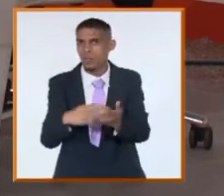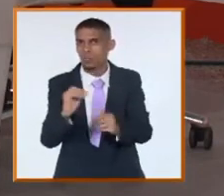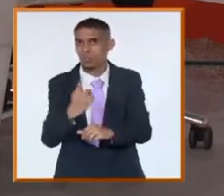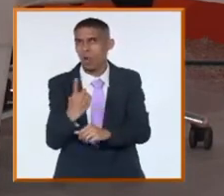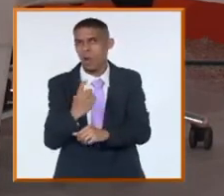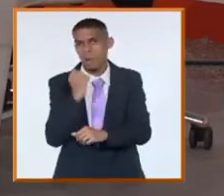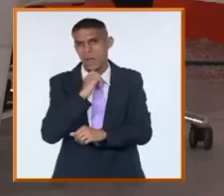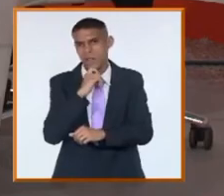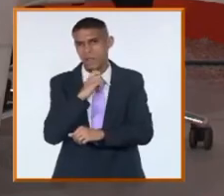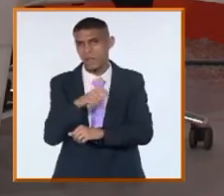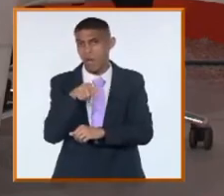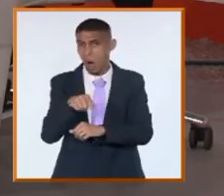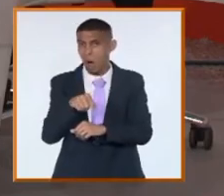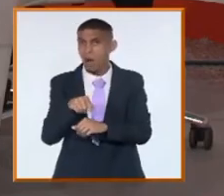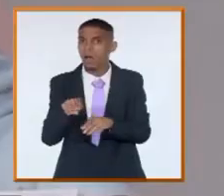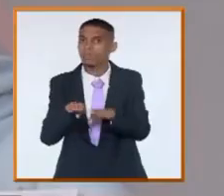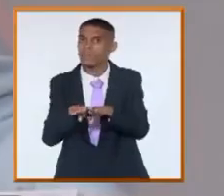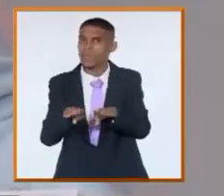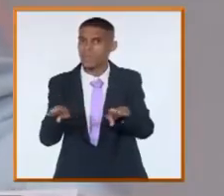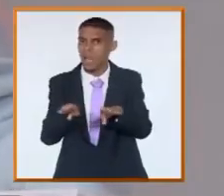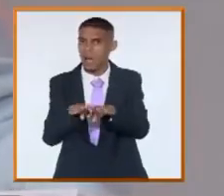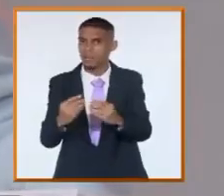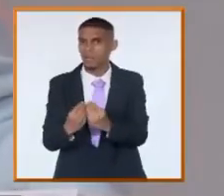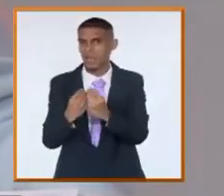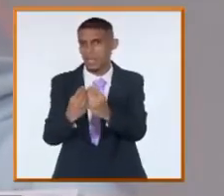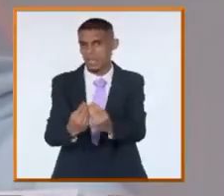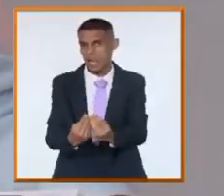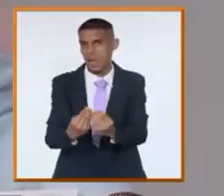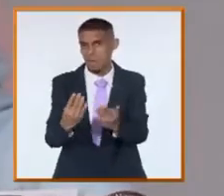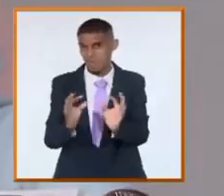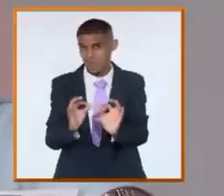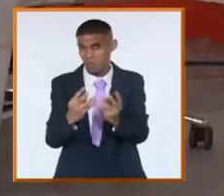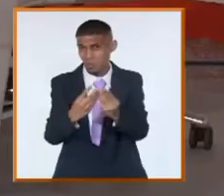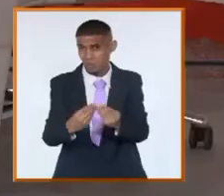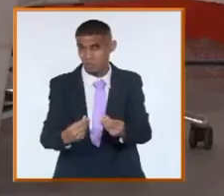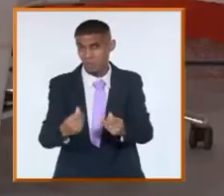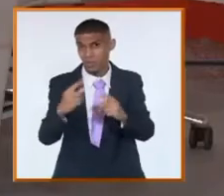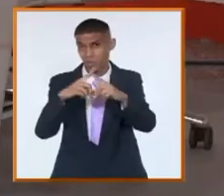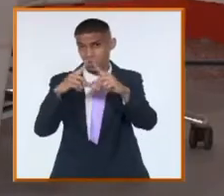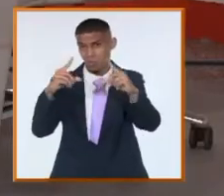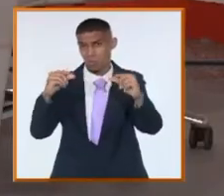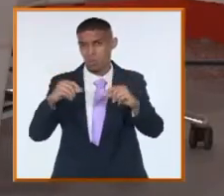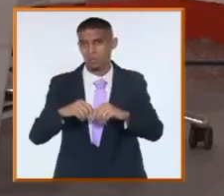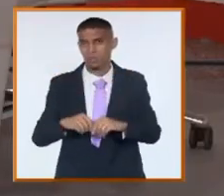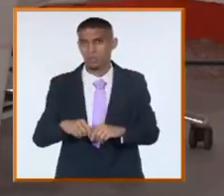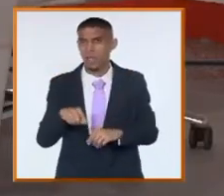habrá una mayor estabilidad en la entrega de del cemento en general en el país